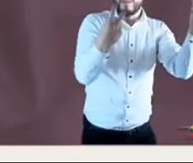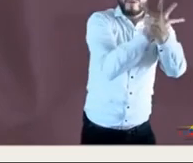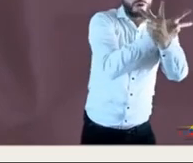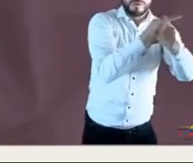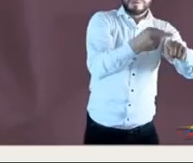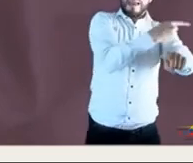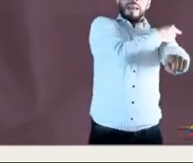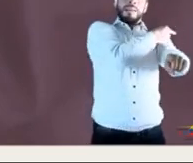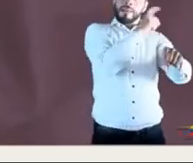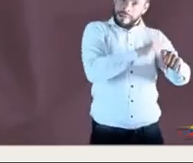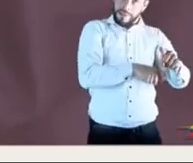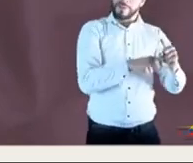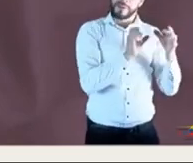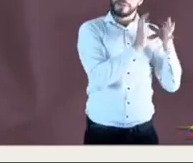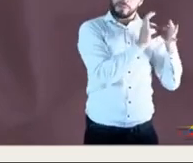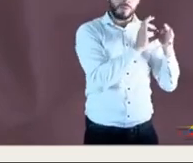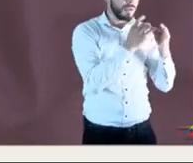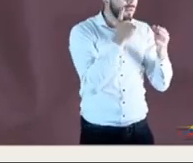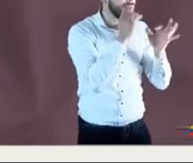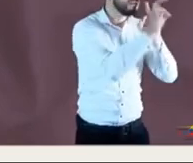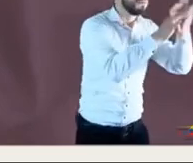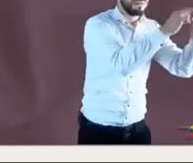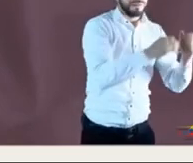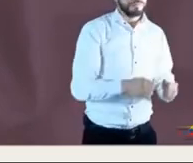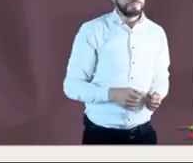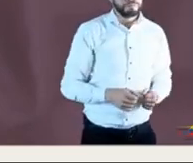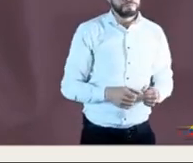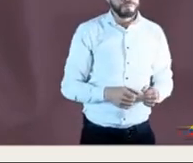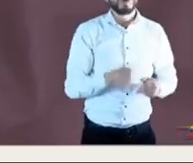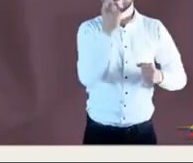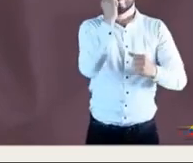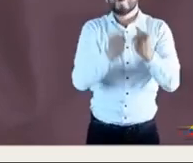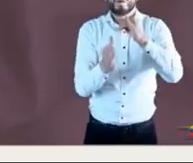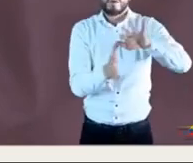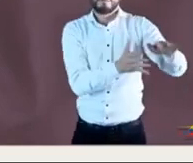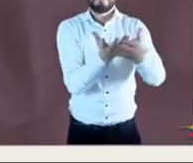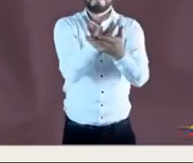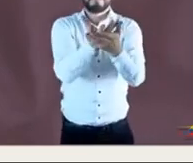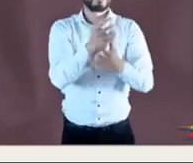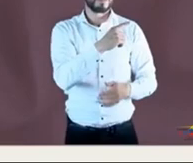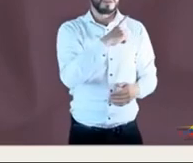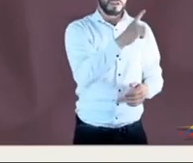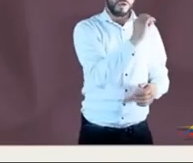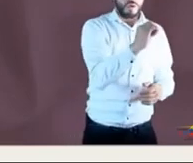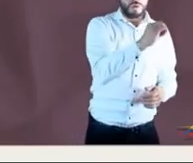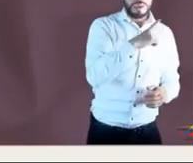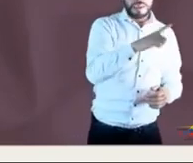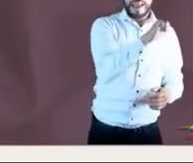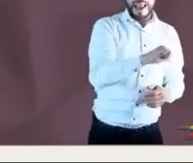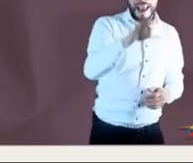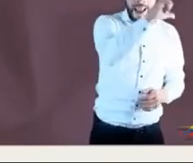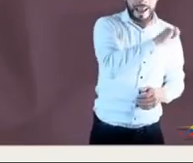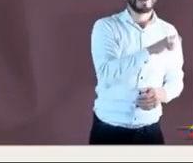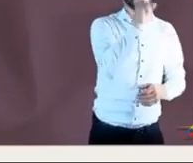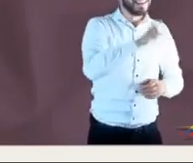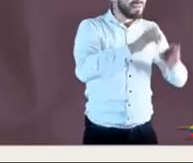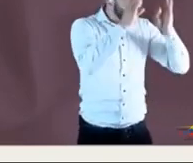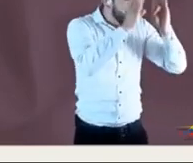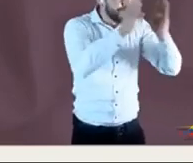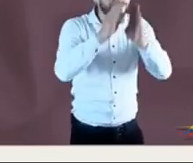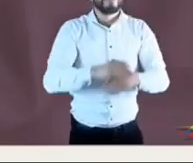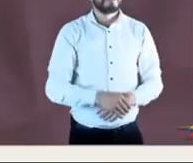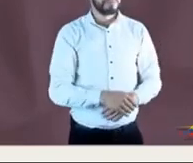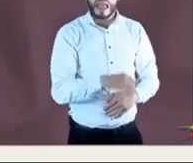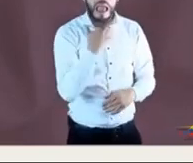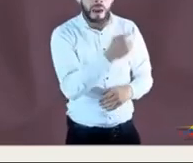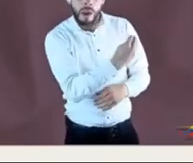debemos escuchar a los líderes y a las lideresas y sus recomendaciones. Quiero celebrar sus logros y valorar la labor